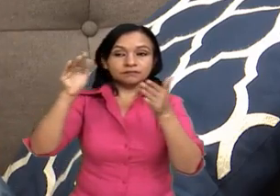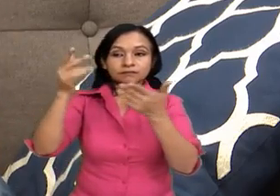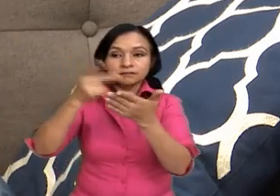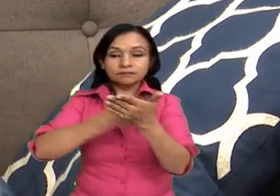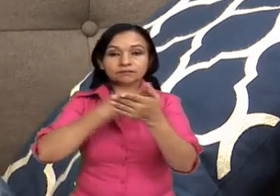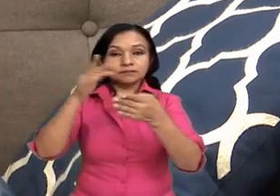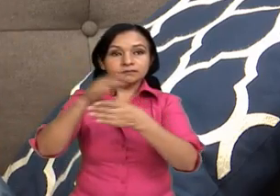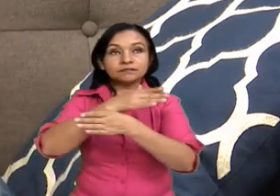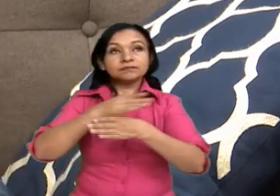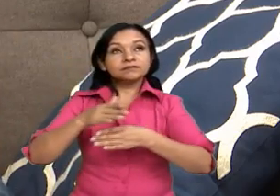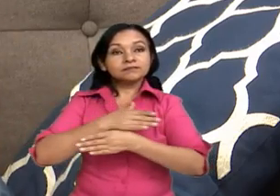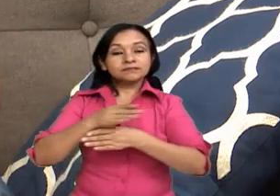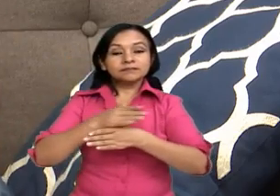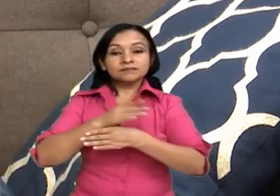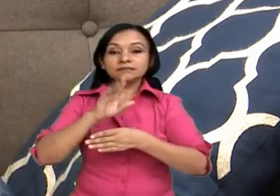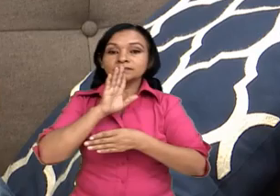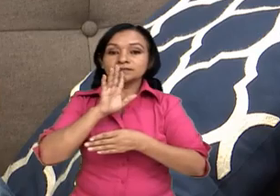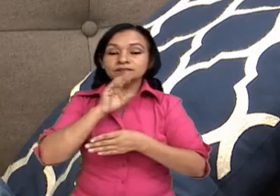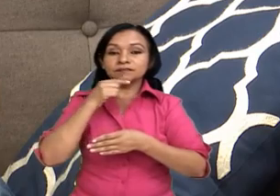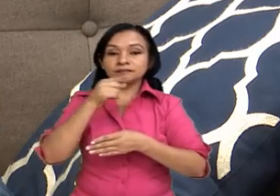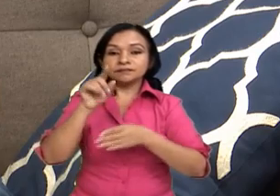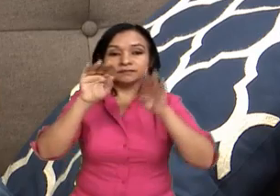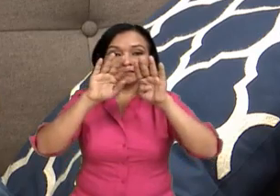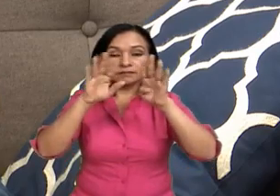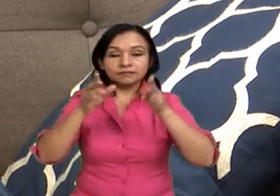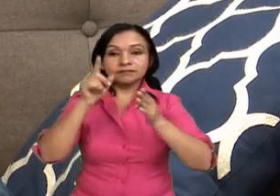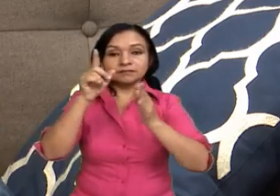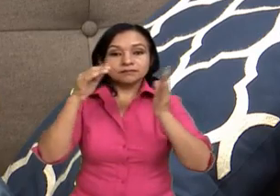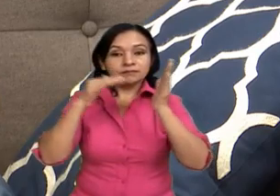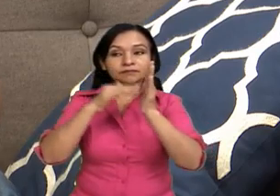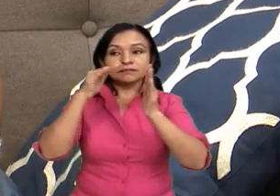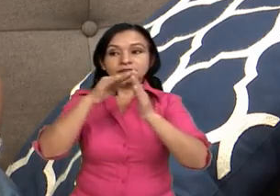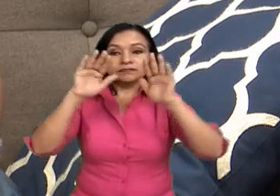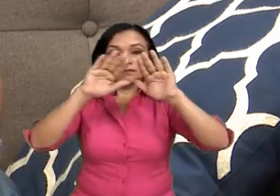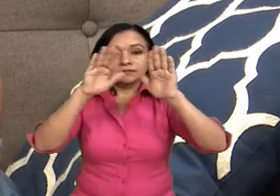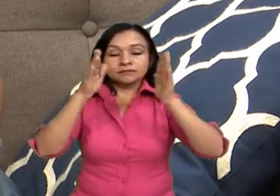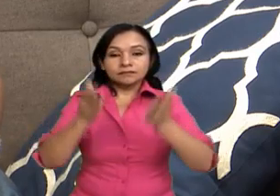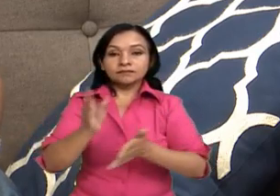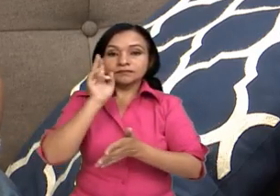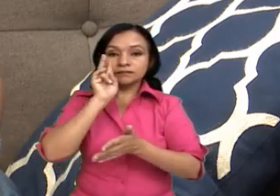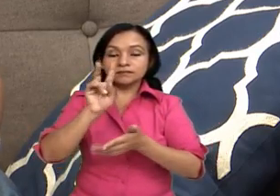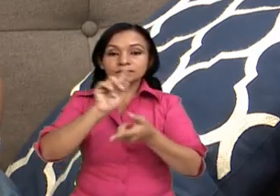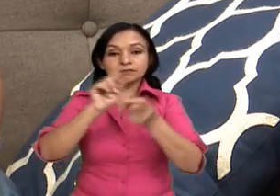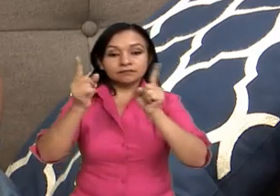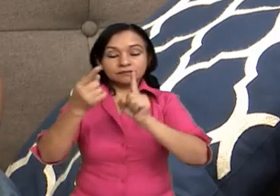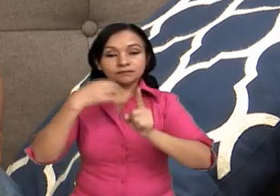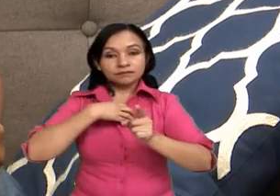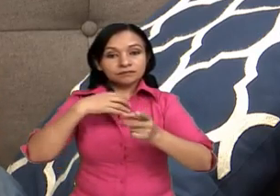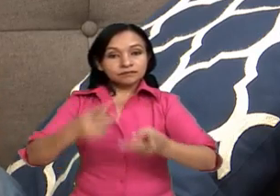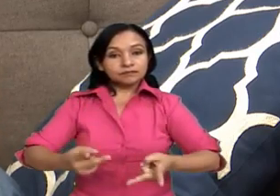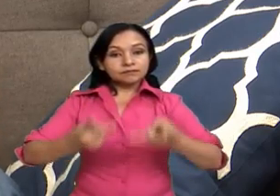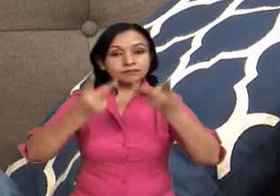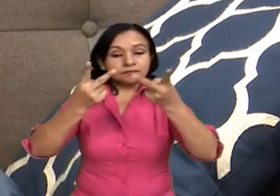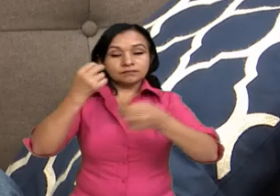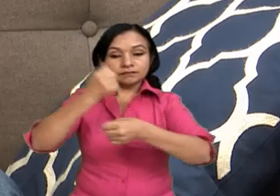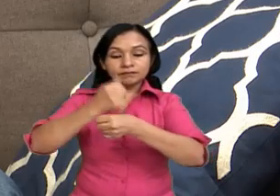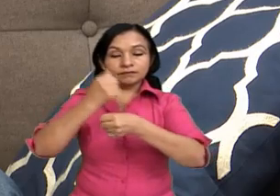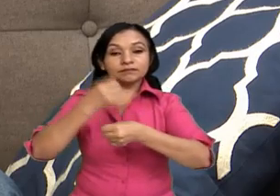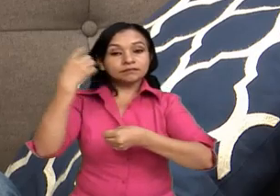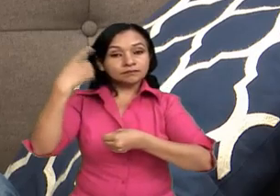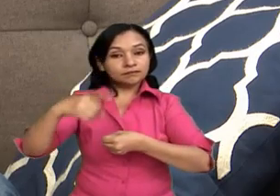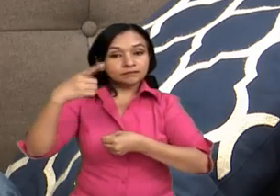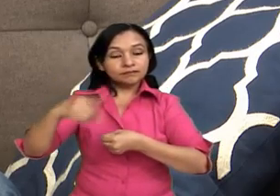Y eso se relaciona solamente a mujeres, más de 1,000,000 de mujeres que han visto transformada su realidad a partir de ese proceso de restitución